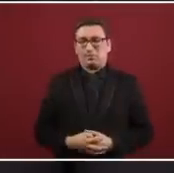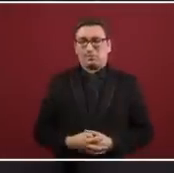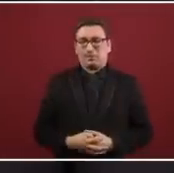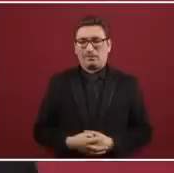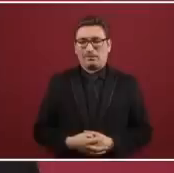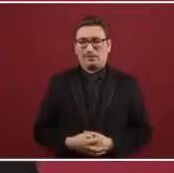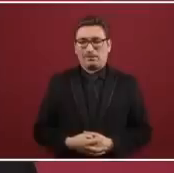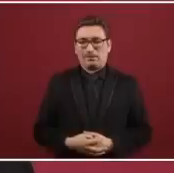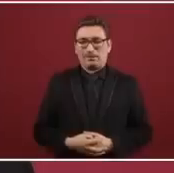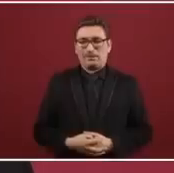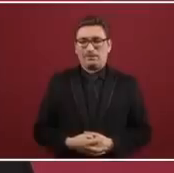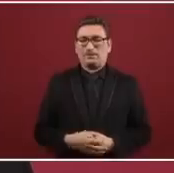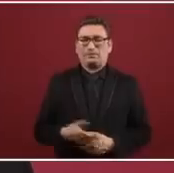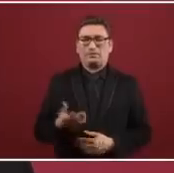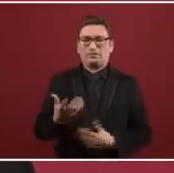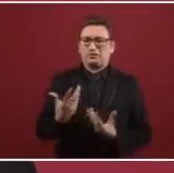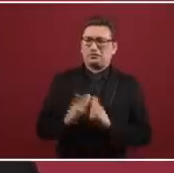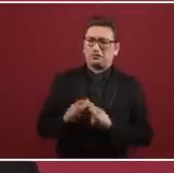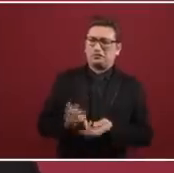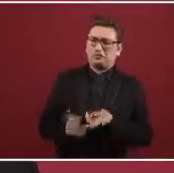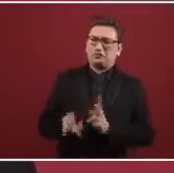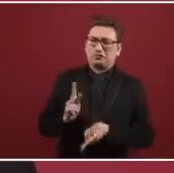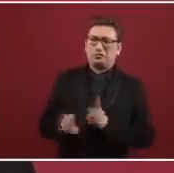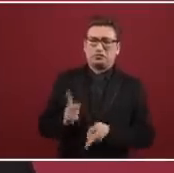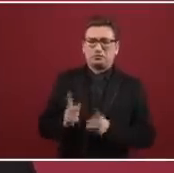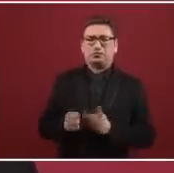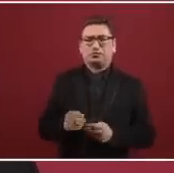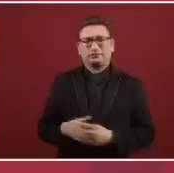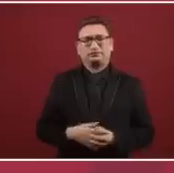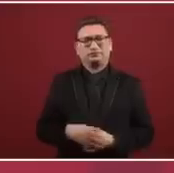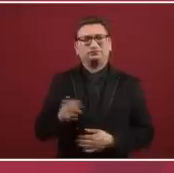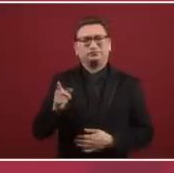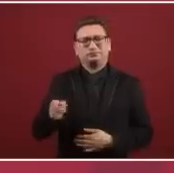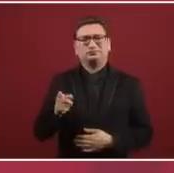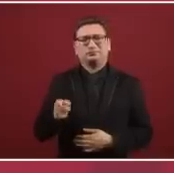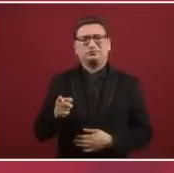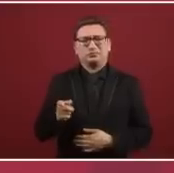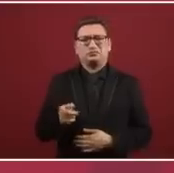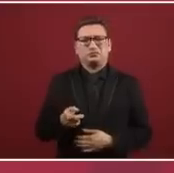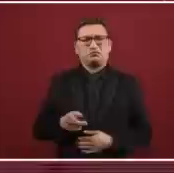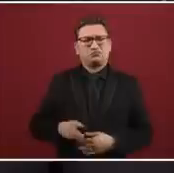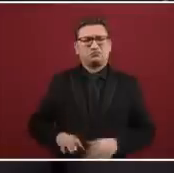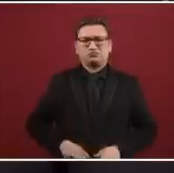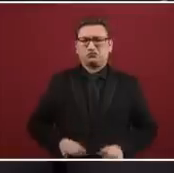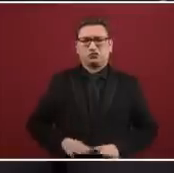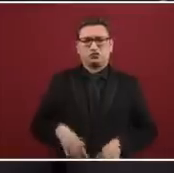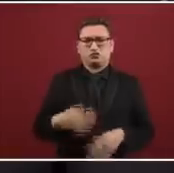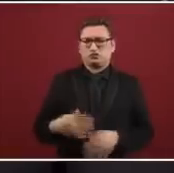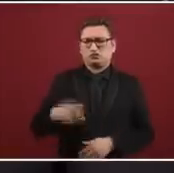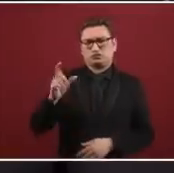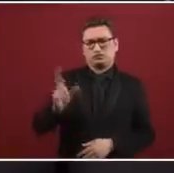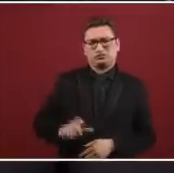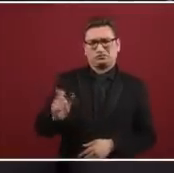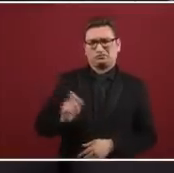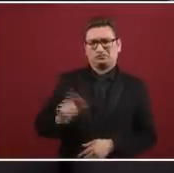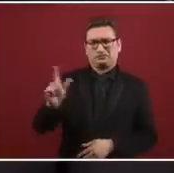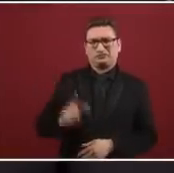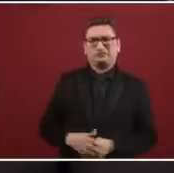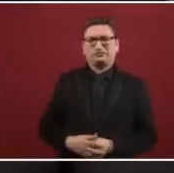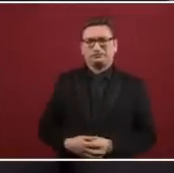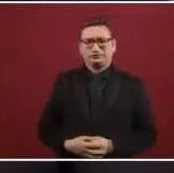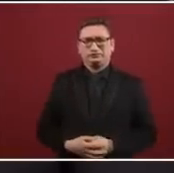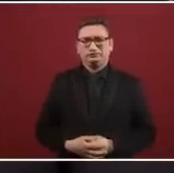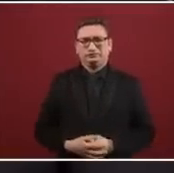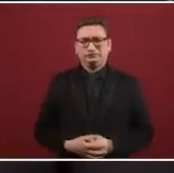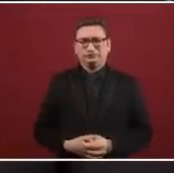y estuvimos platicando y es todo un personaje